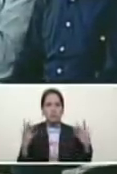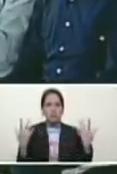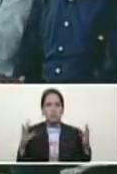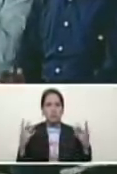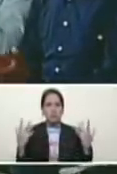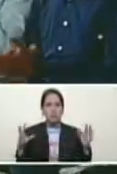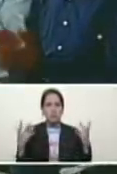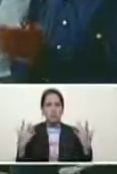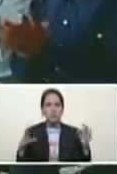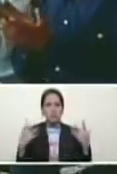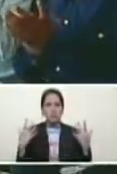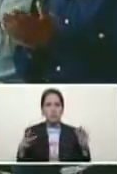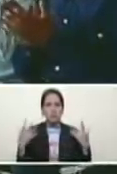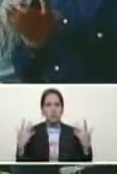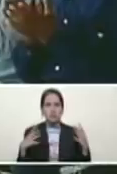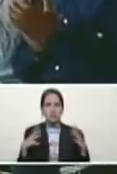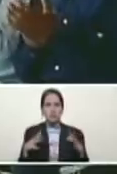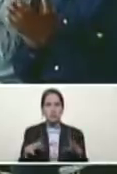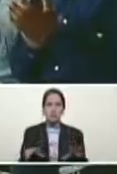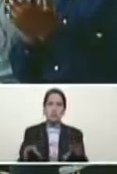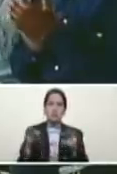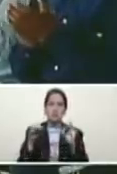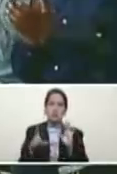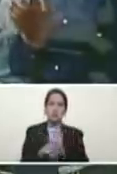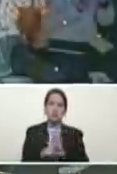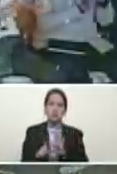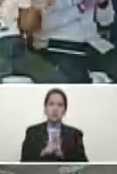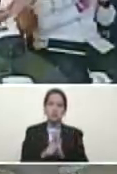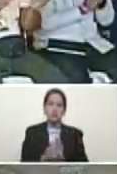alcaldes legítimamente electos.